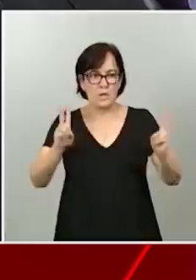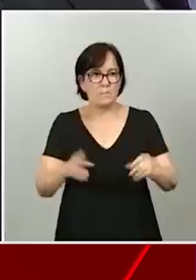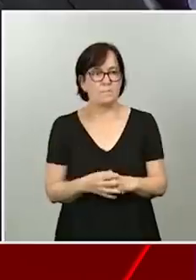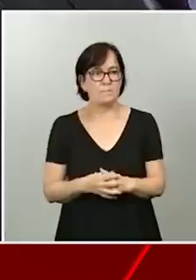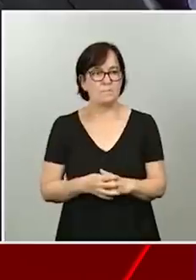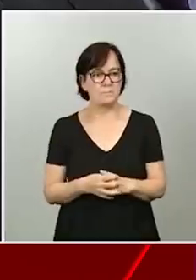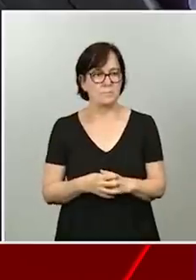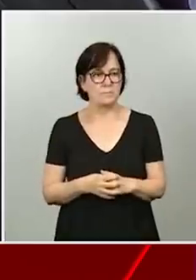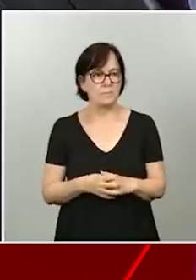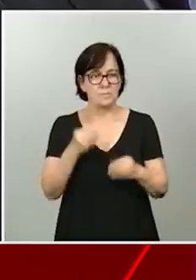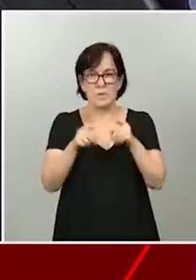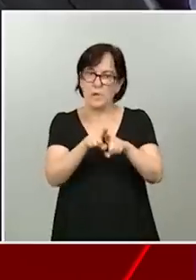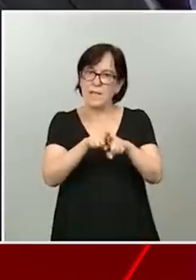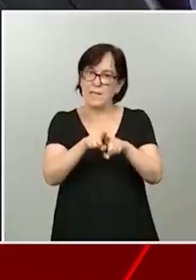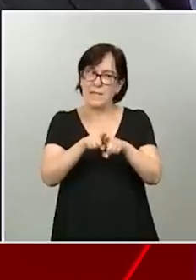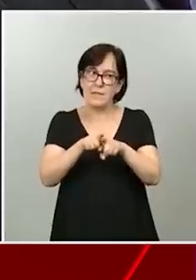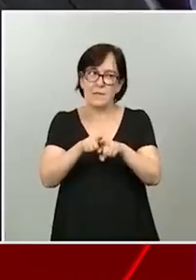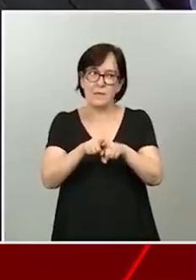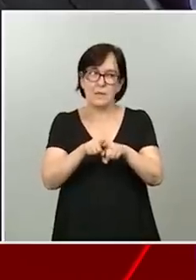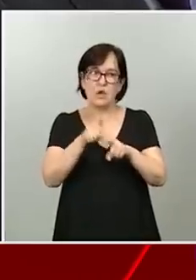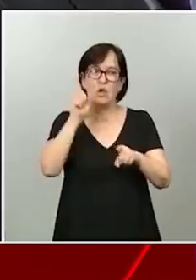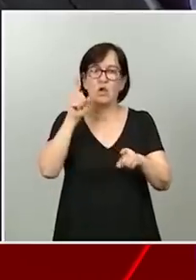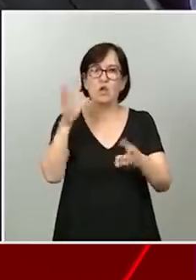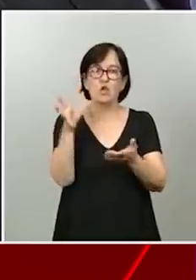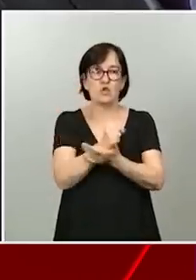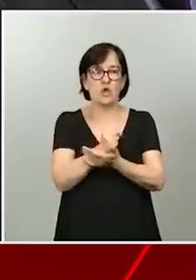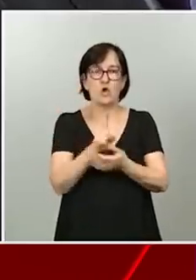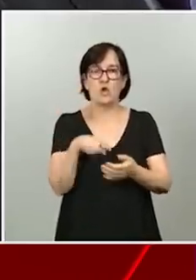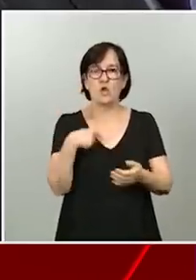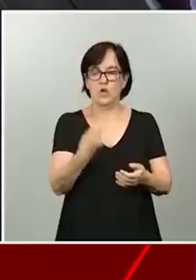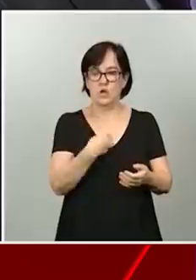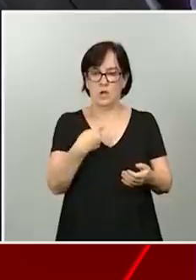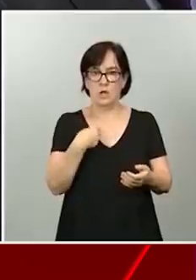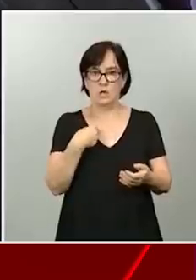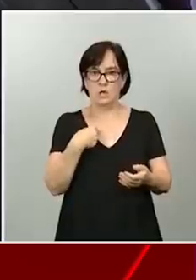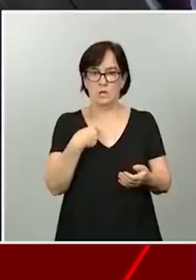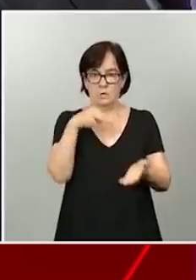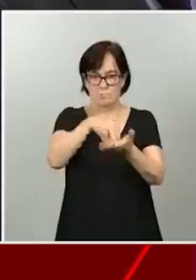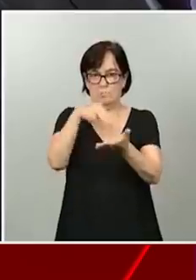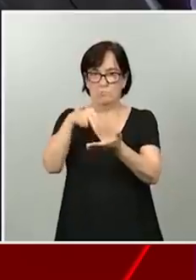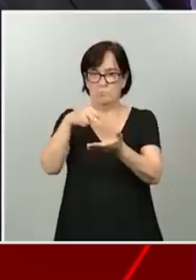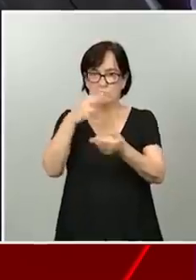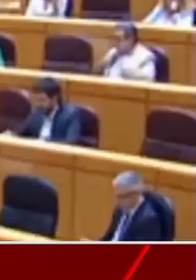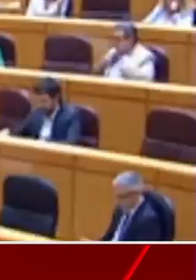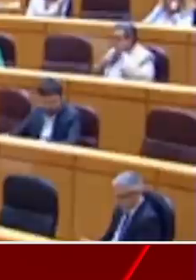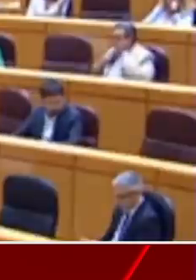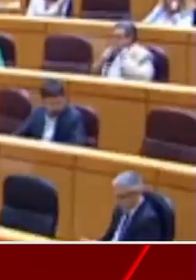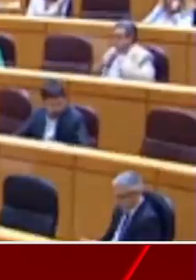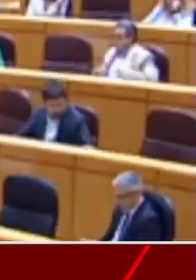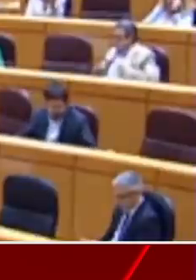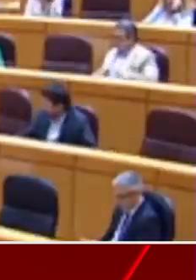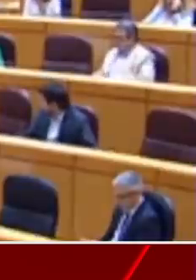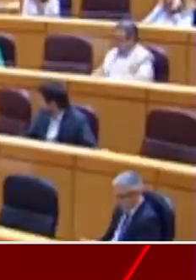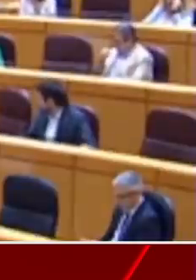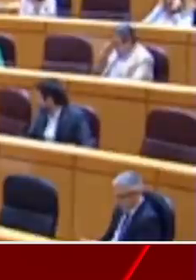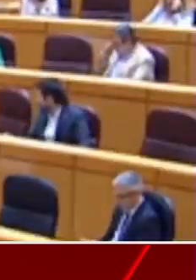lo confirmó ahora Fernando, todo el mundo firma en los contratos con dos apellidos. En este caso no aparecía. ¿Por qué? Hombre, tiene toda la pinta de que evidentemente era para